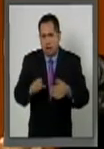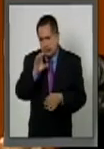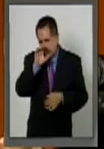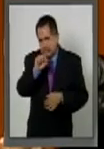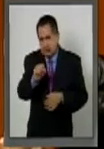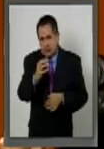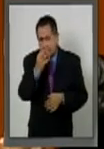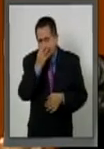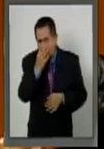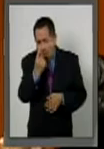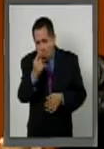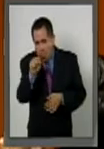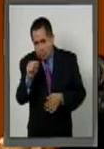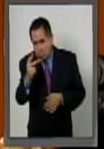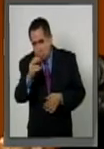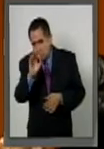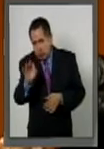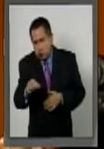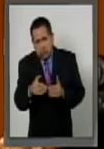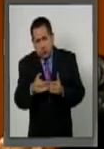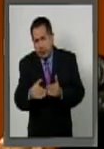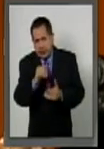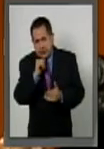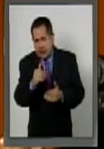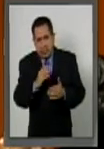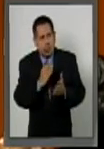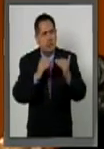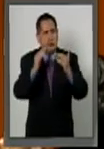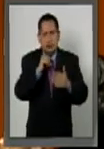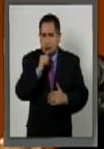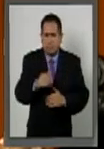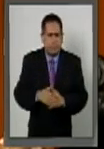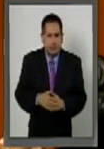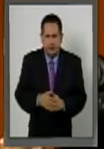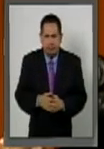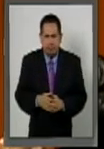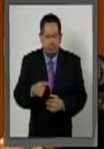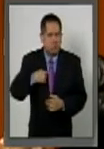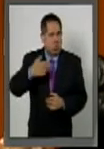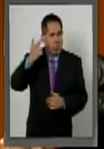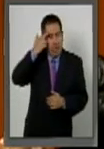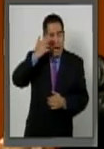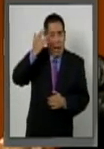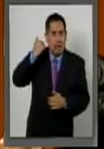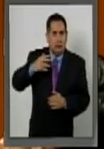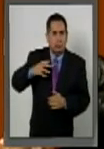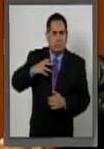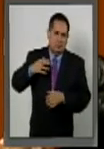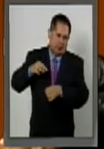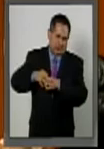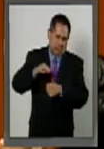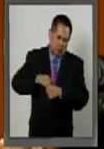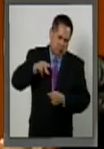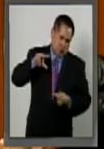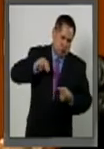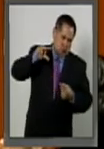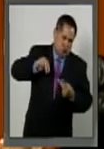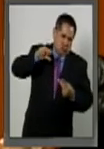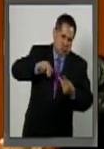al 1.8%. Por eso me siento orgullosa de haber votado todas las reformas en